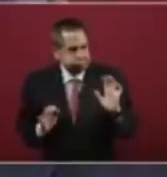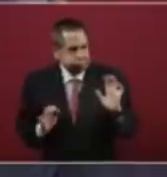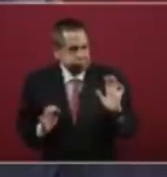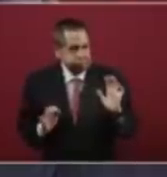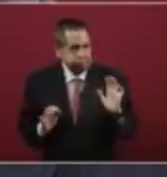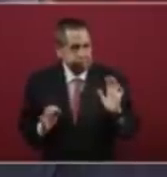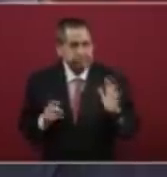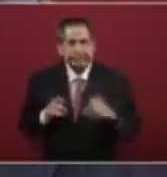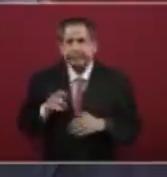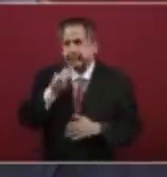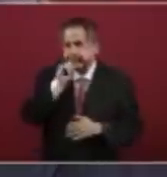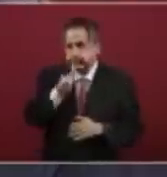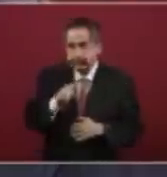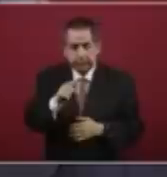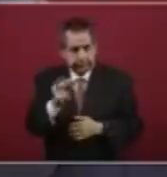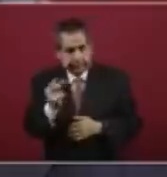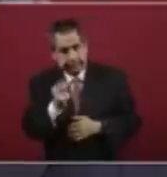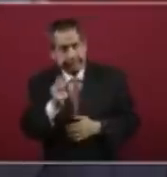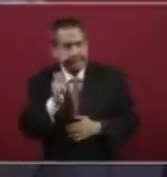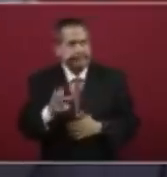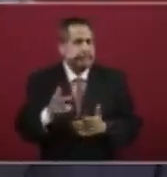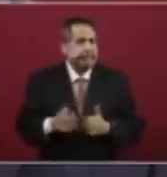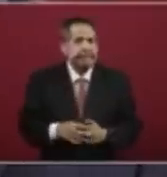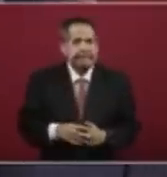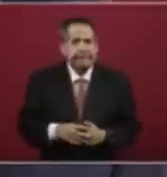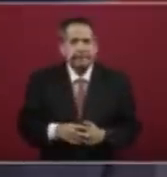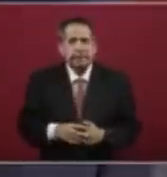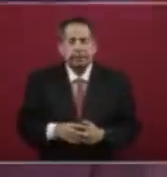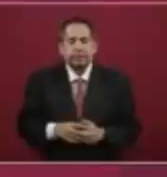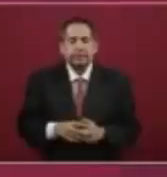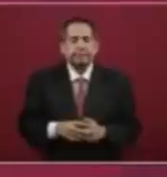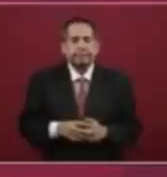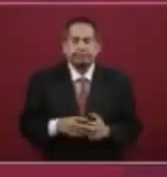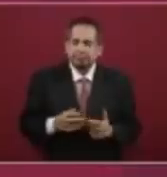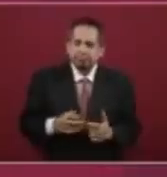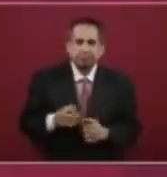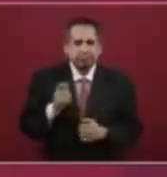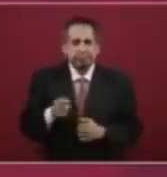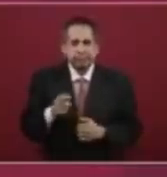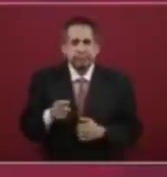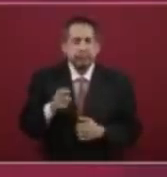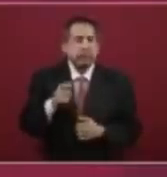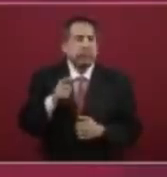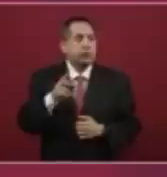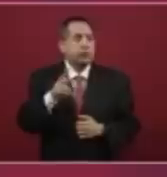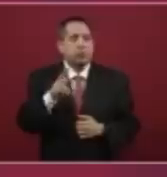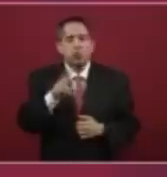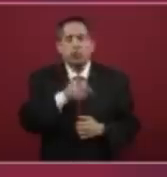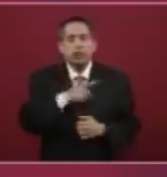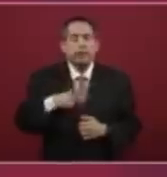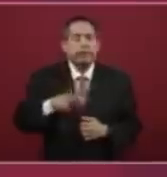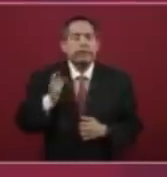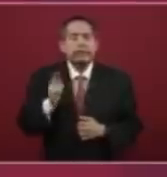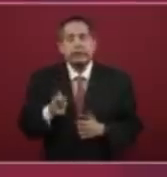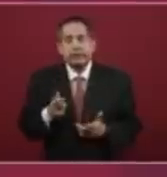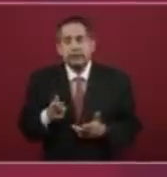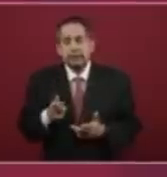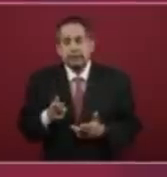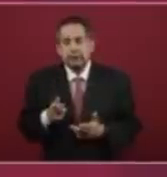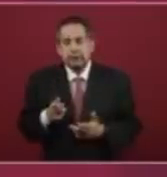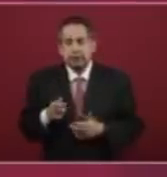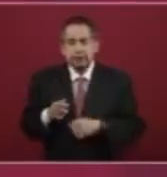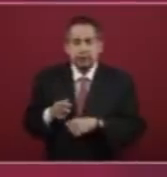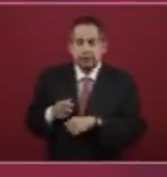también requiere de que no se permita el tráfico